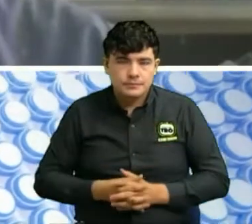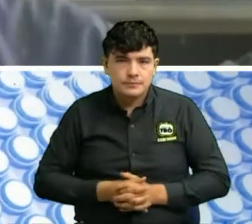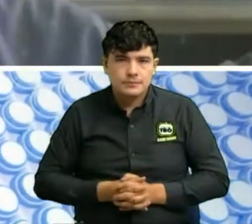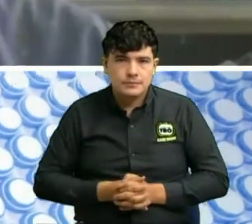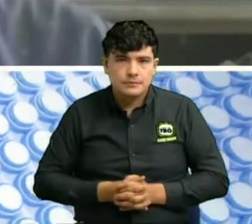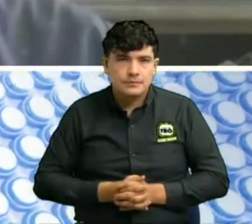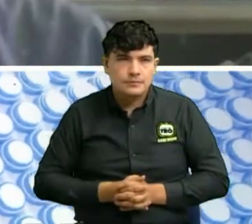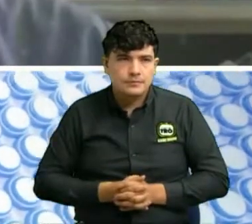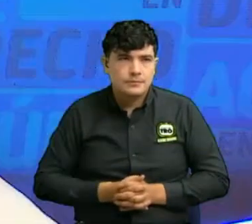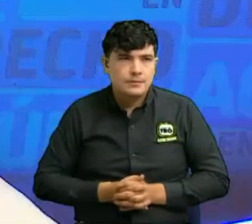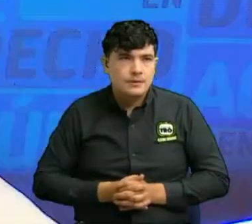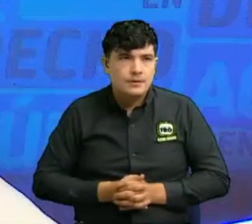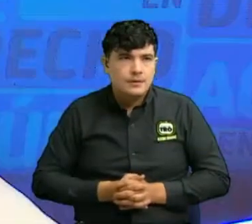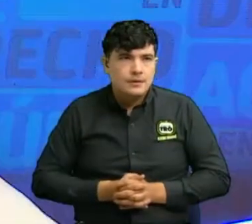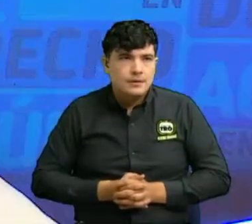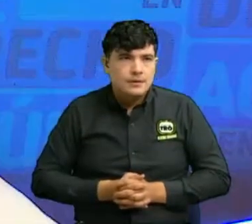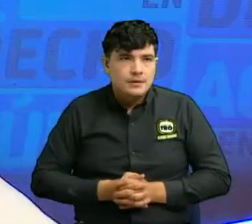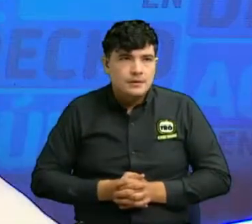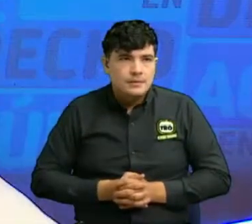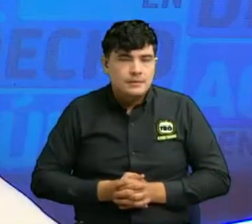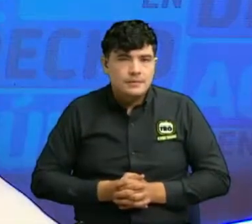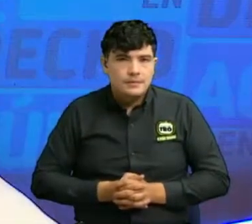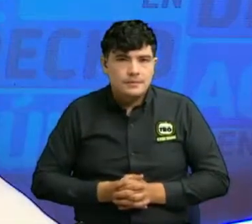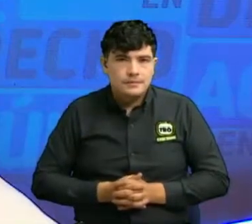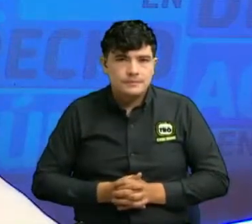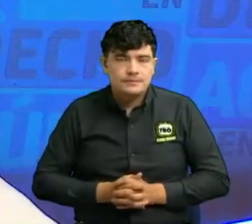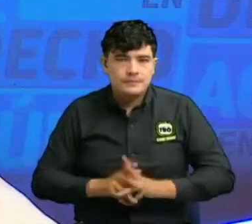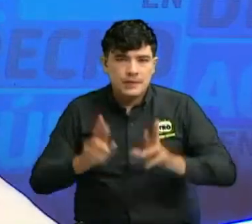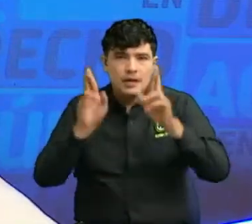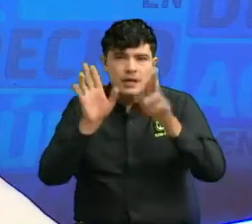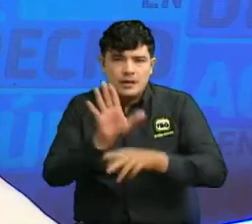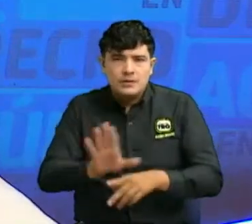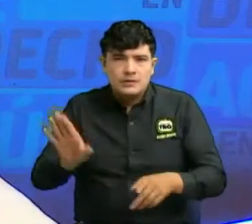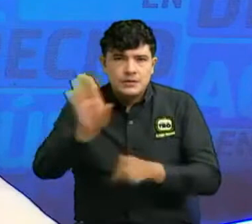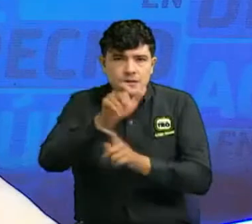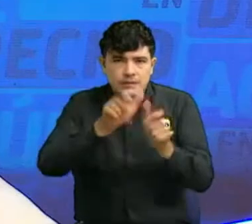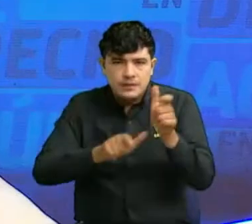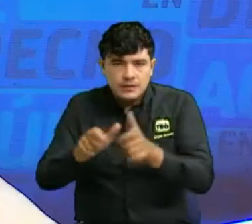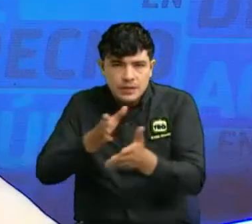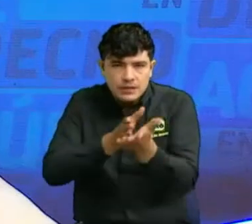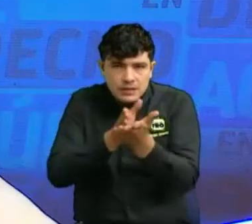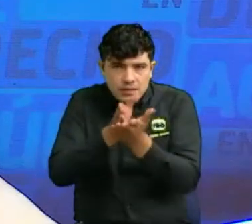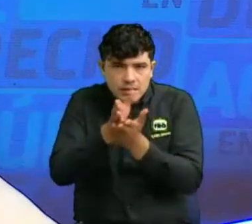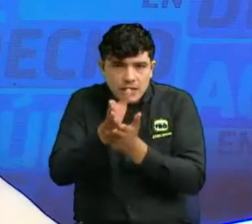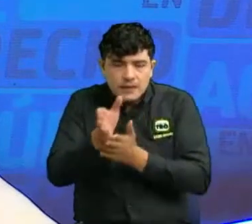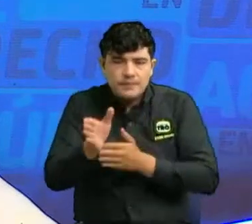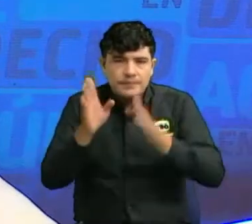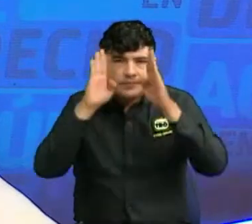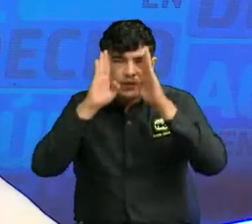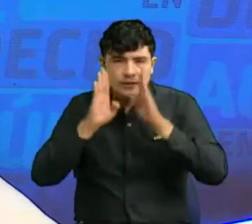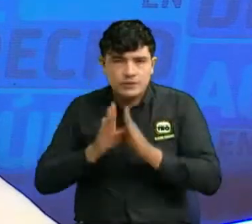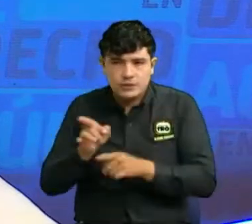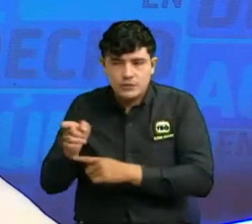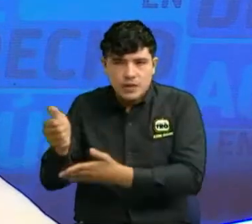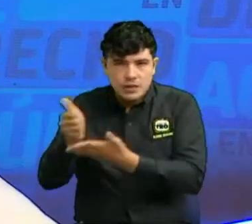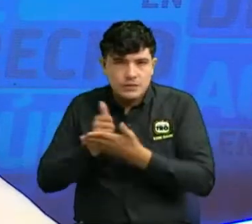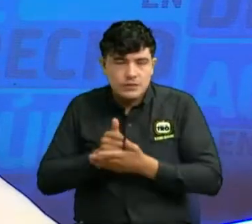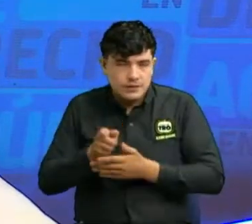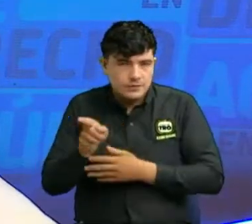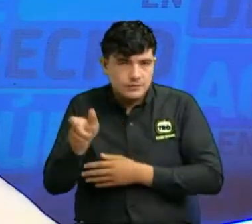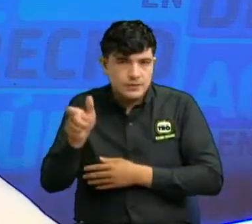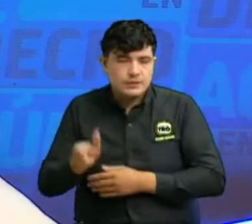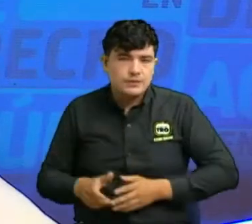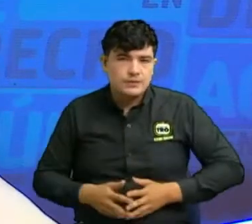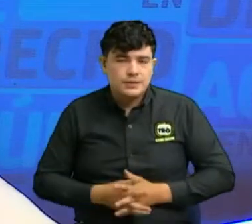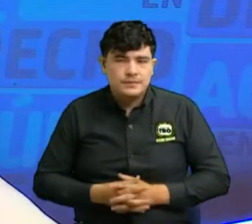Esperamos que nuestros televidentes sigan tomando atenta nota de estos consejos que nos da nuestro abogado invitado, especialista en